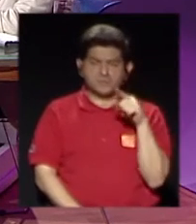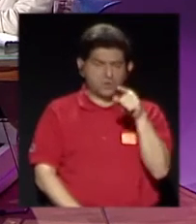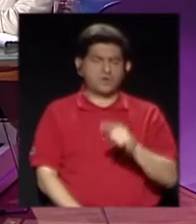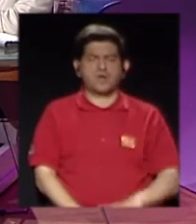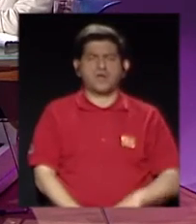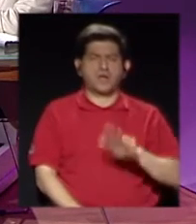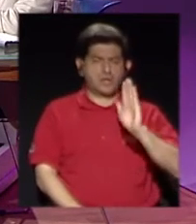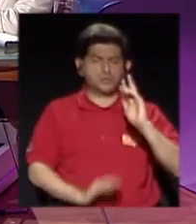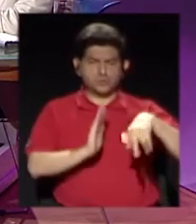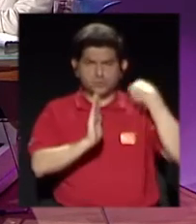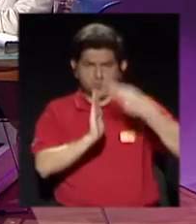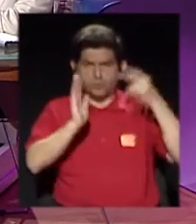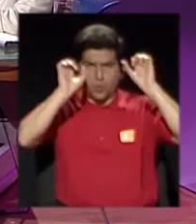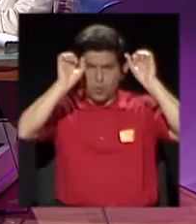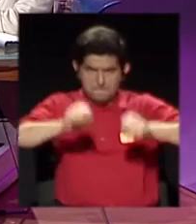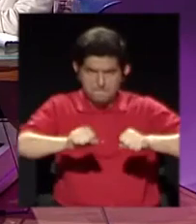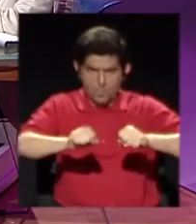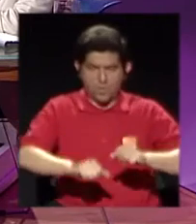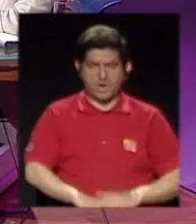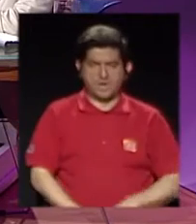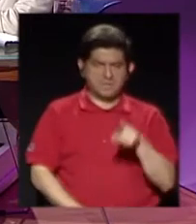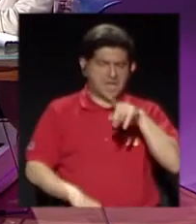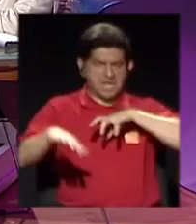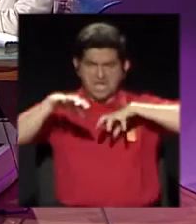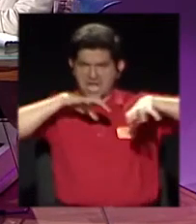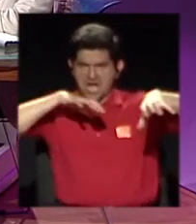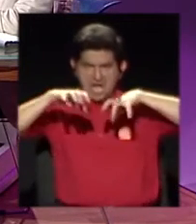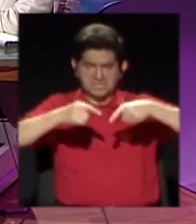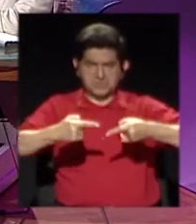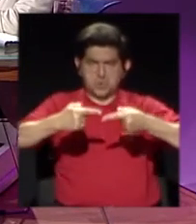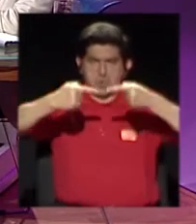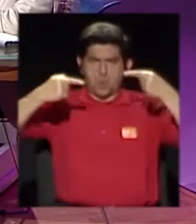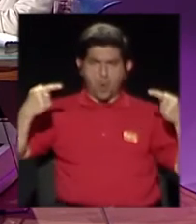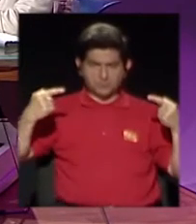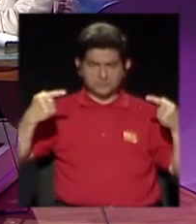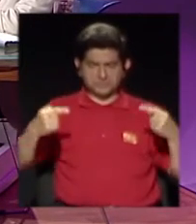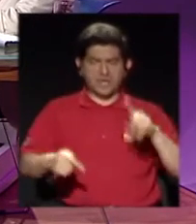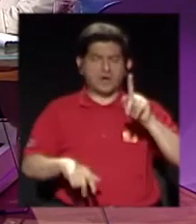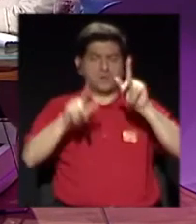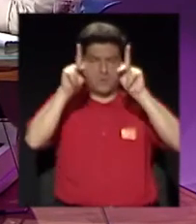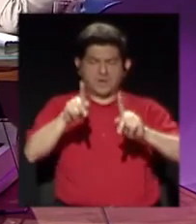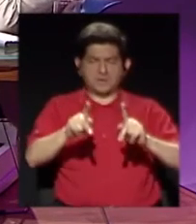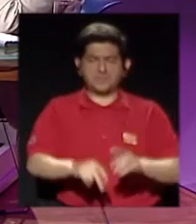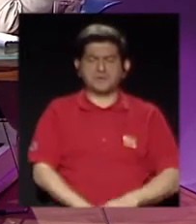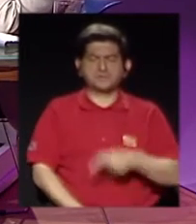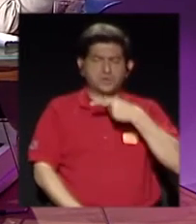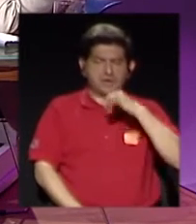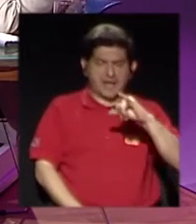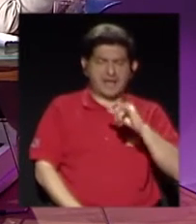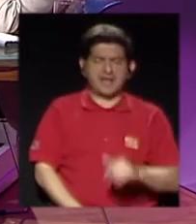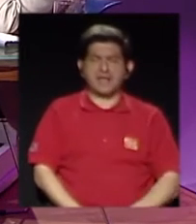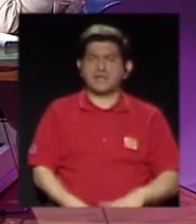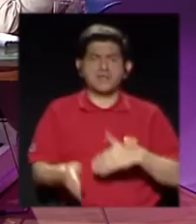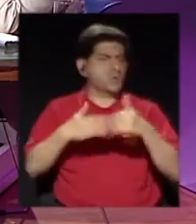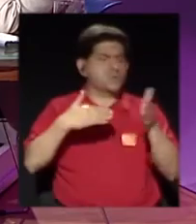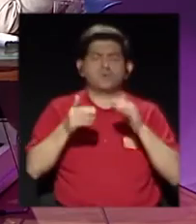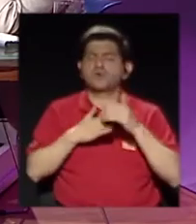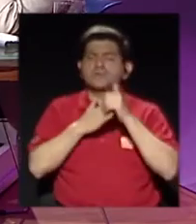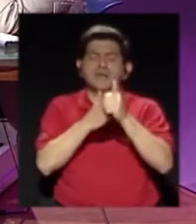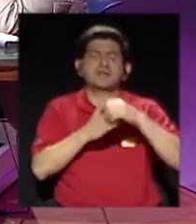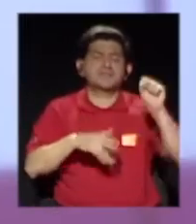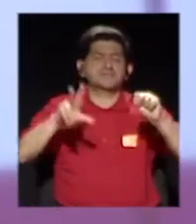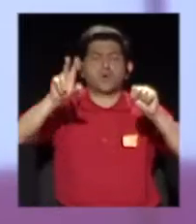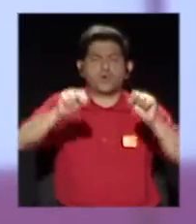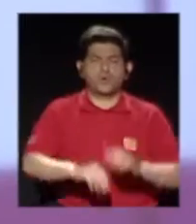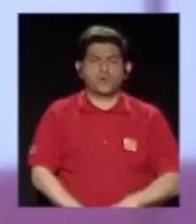posición puede generar acciones contra un muchacho gay sea líder o no hablamos también